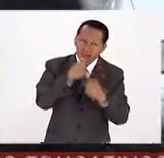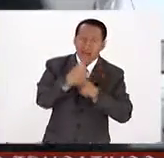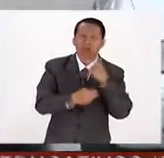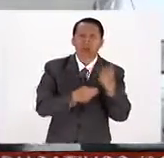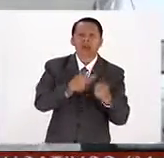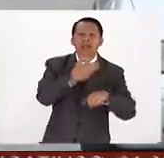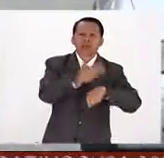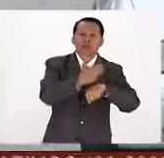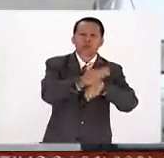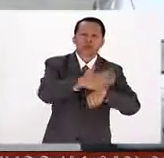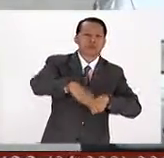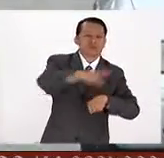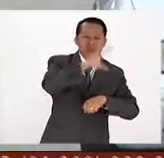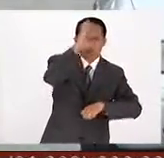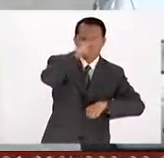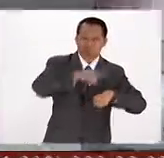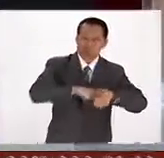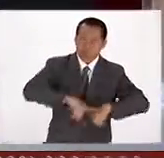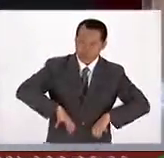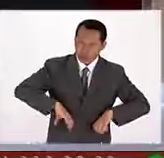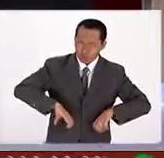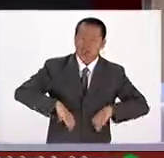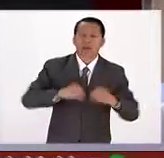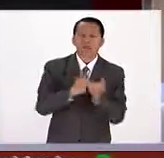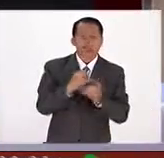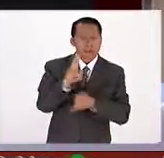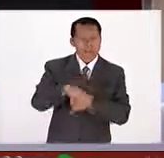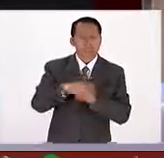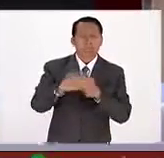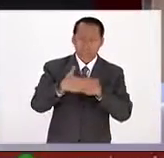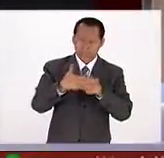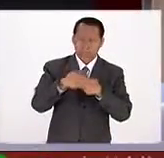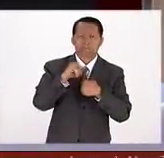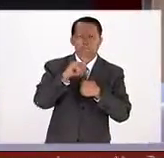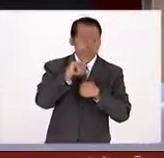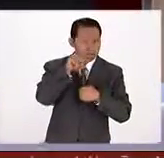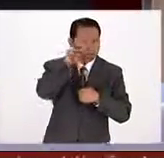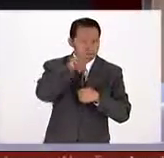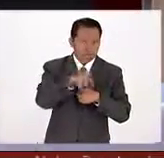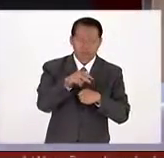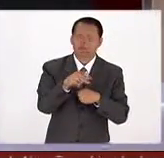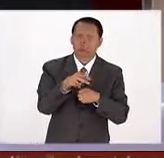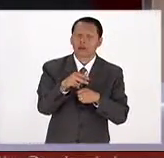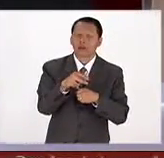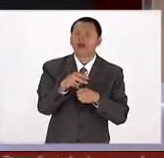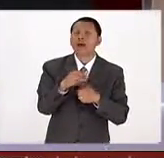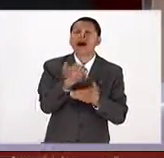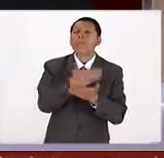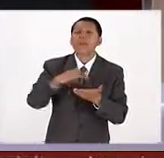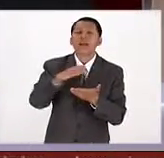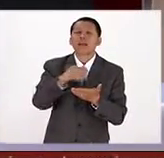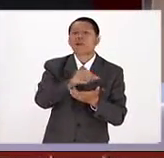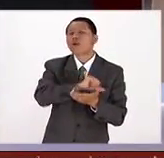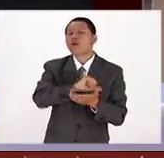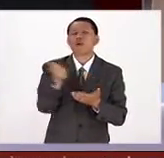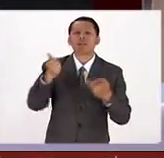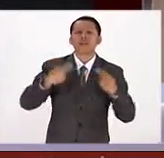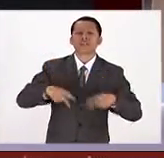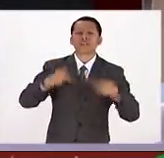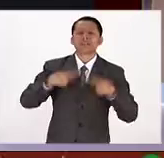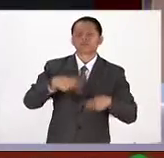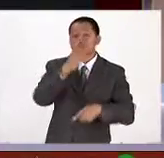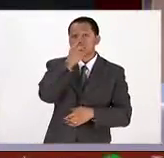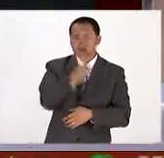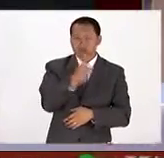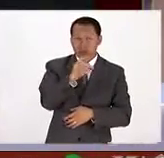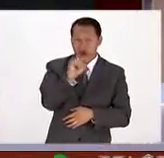idiosincrasia estadounidense. Lo veremos con mucha atención. Arlene, por otra parte, hay quienes dicen que todo esto que sucedió